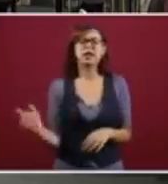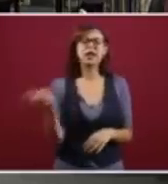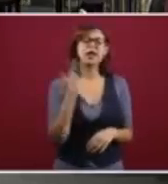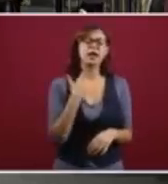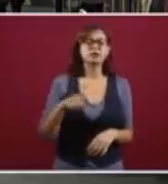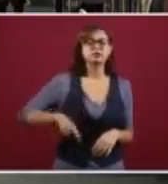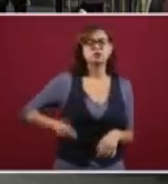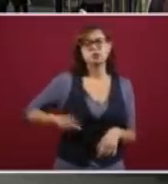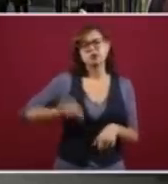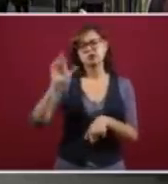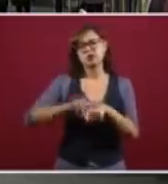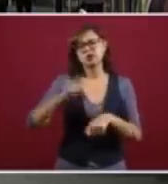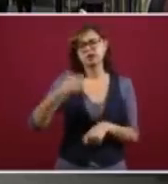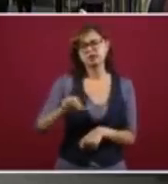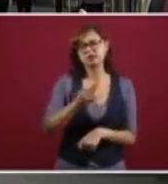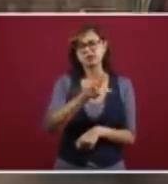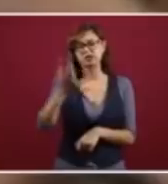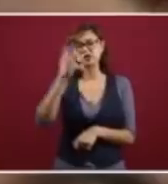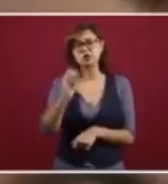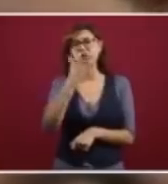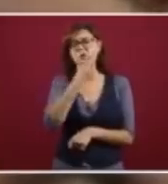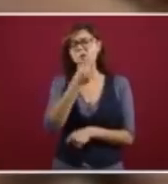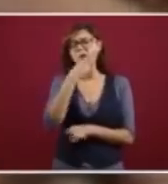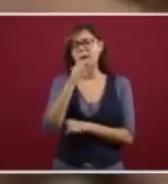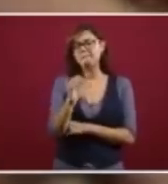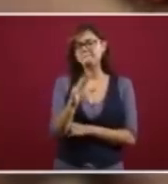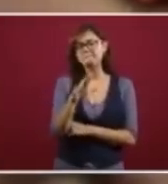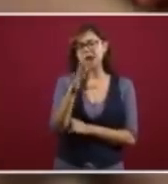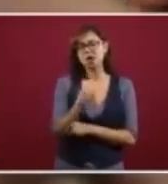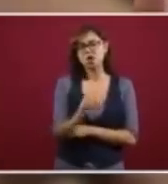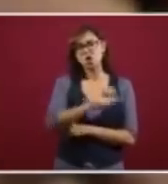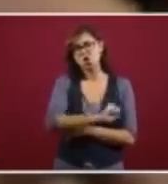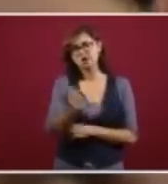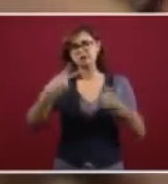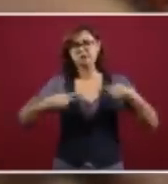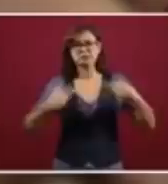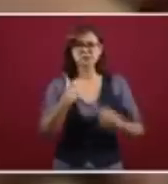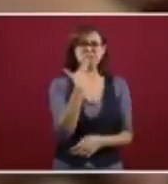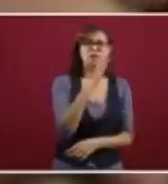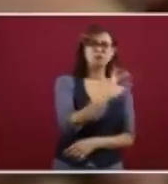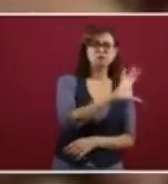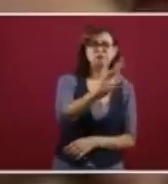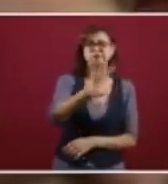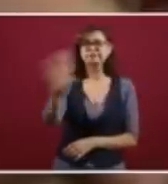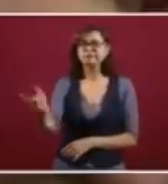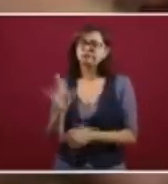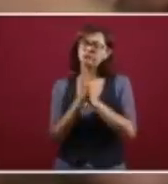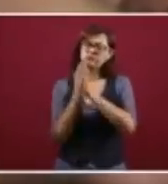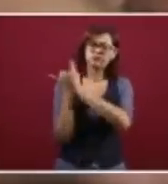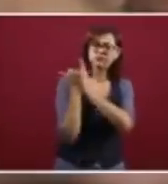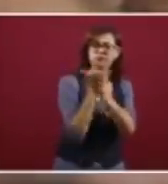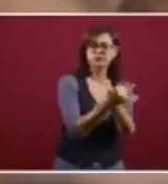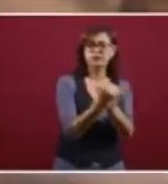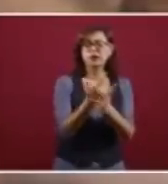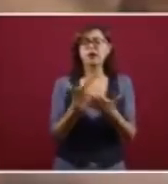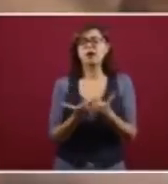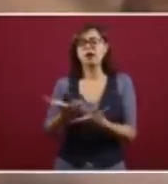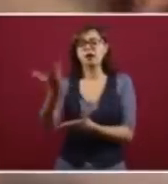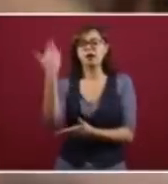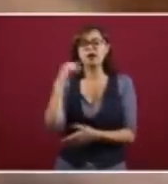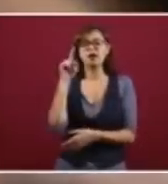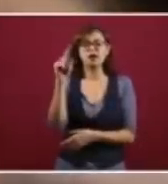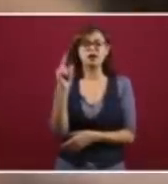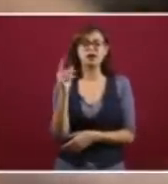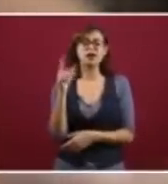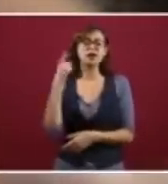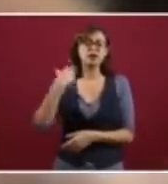Quintana Roo, Mario Villanueva, digo, le han pedido a través de terceras personas que lo ayude. Se aprobó un punto de acuerdo en el Congreso